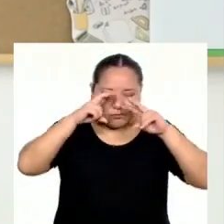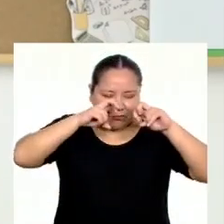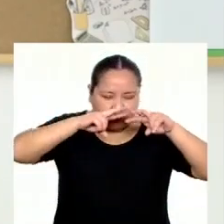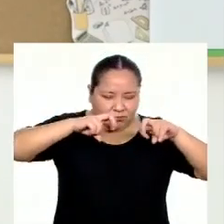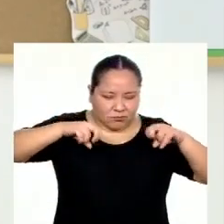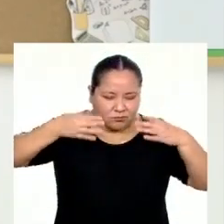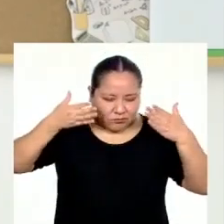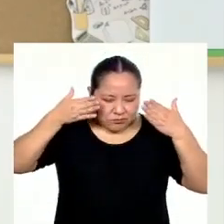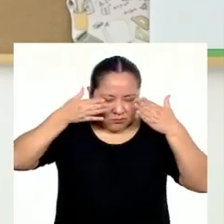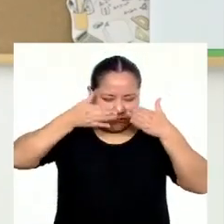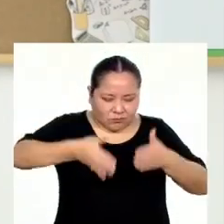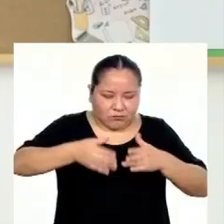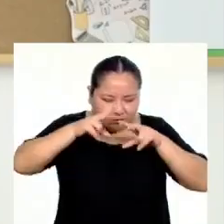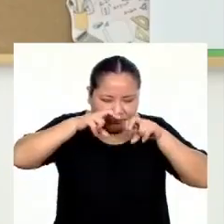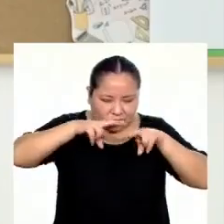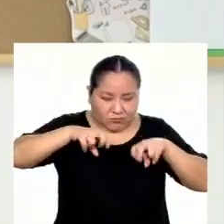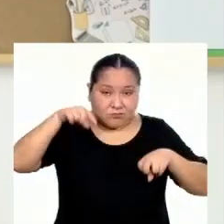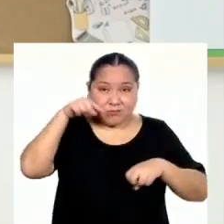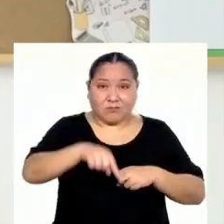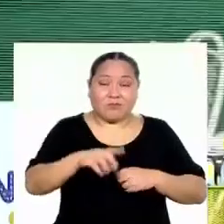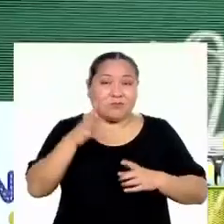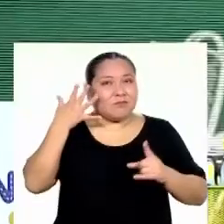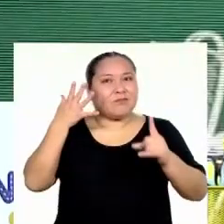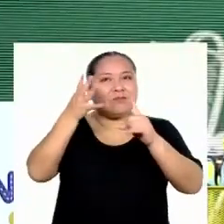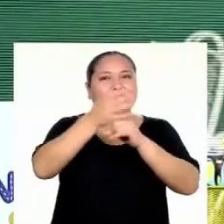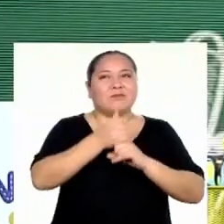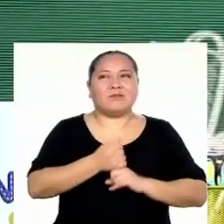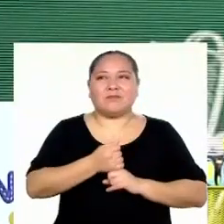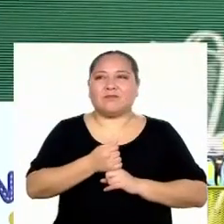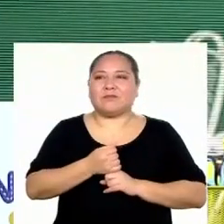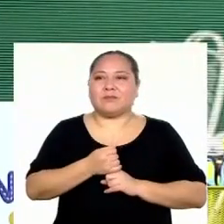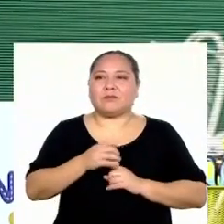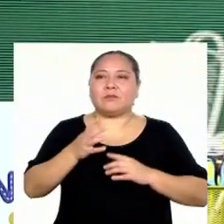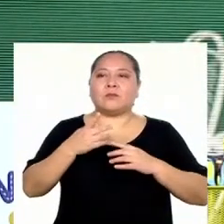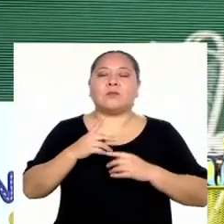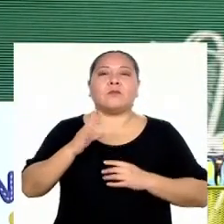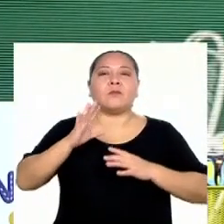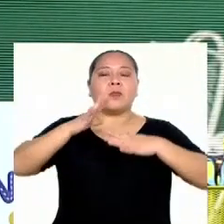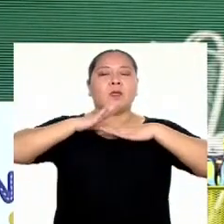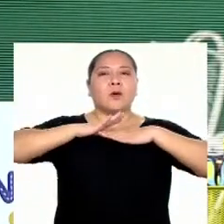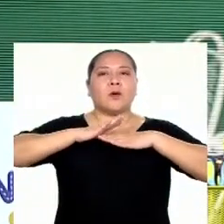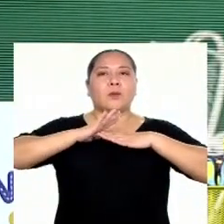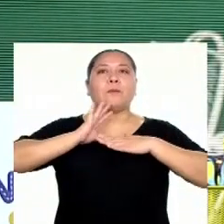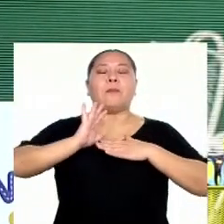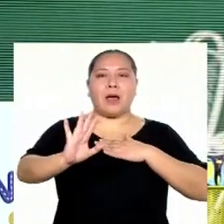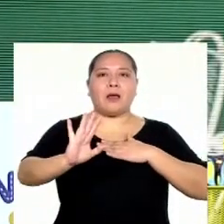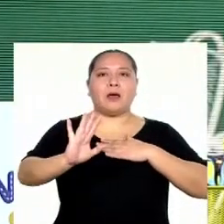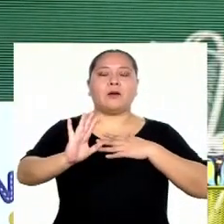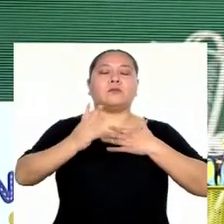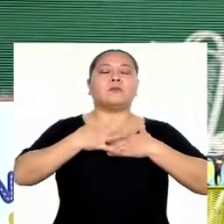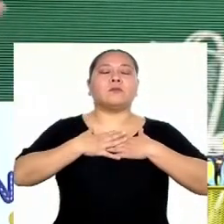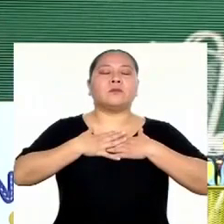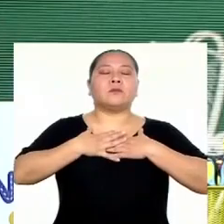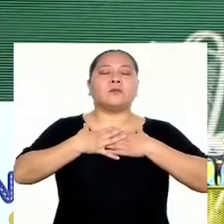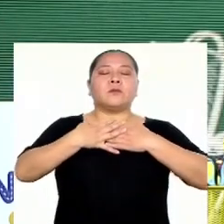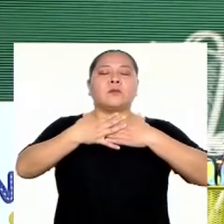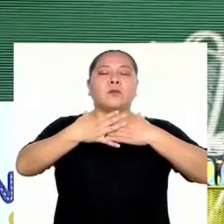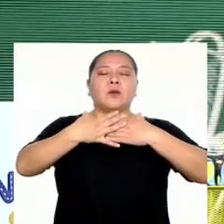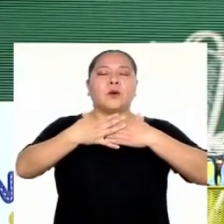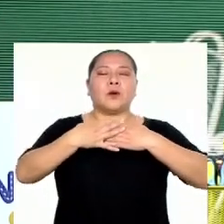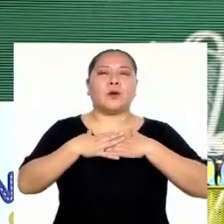revisión más exhaustiva para poder lograrlo. Para y respira. Esas son las palabras clave. Ya